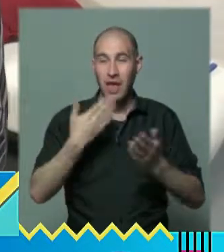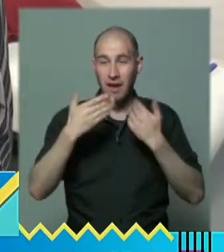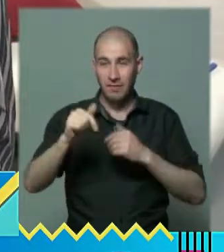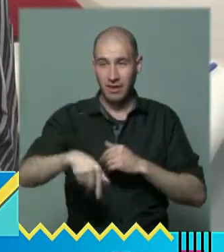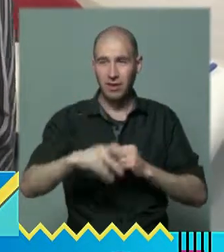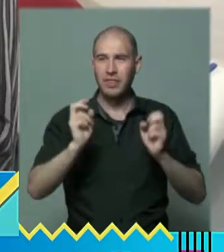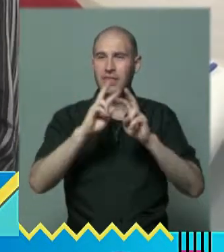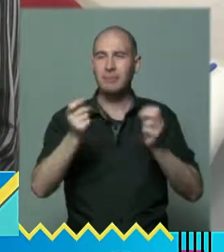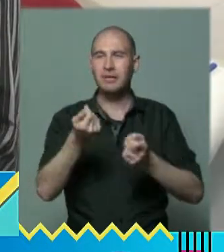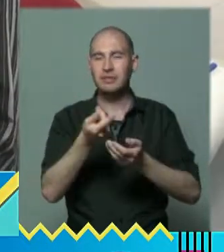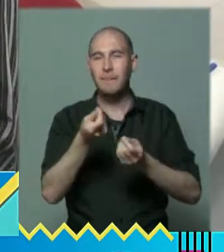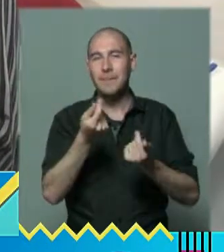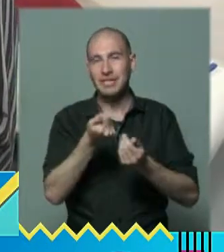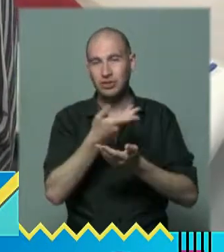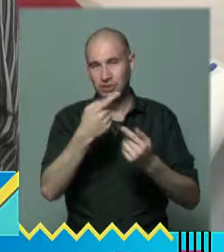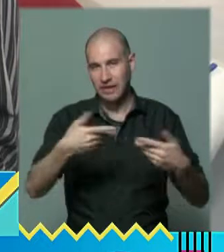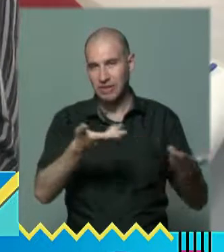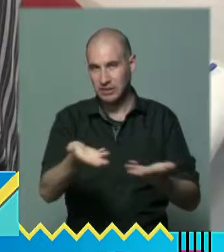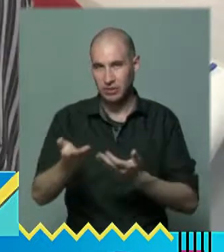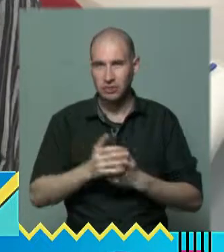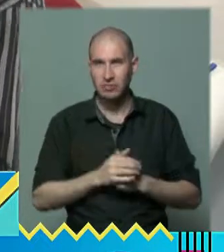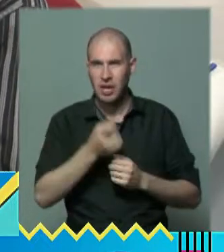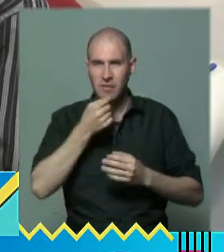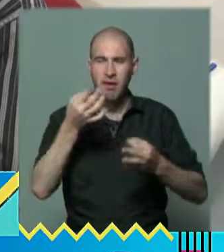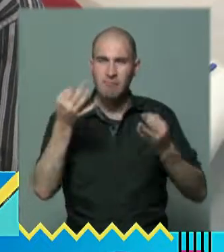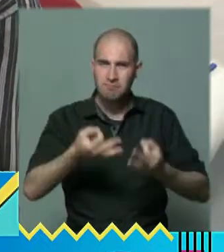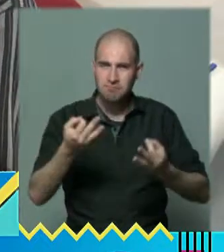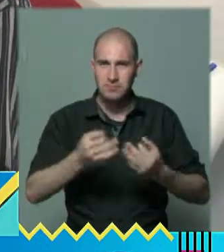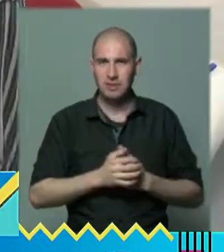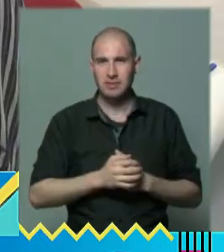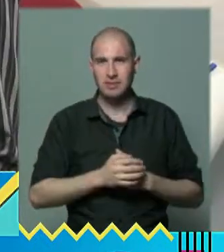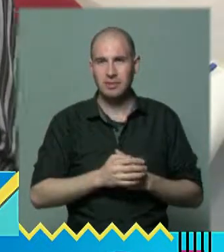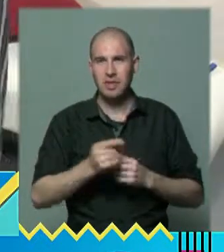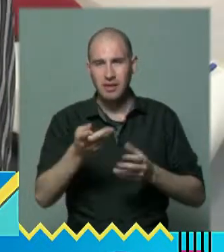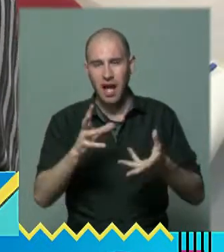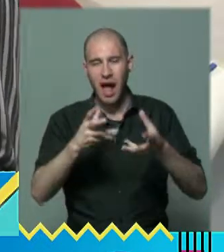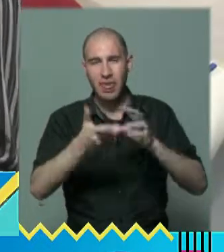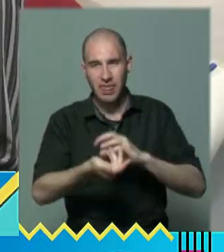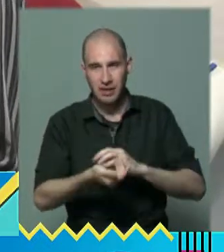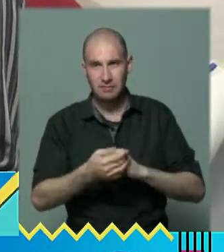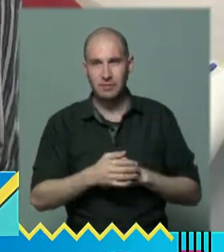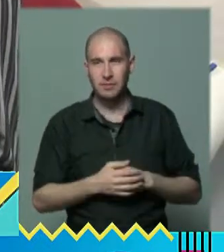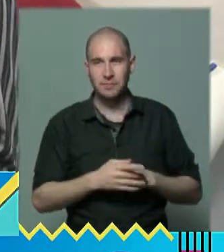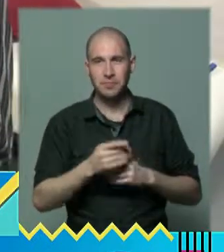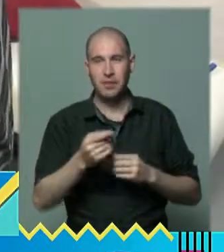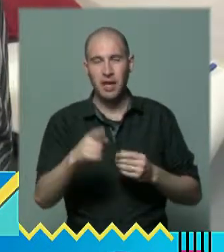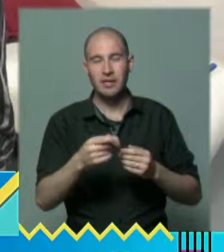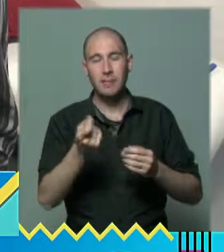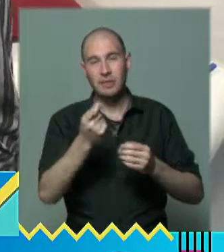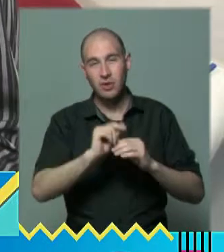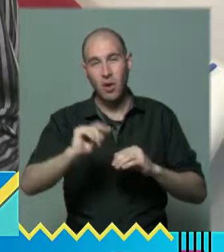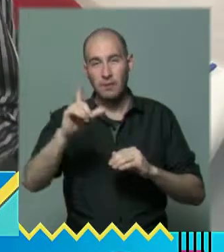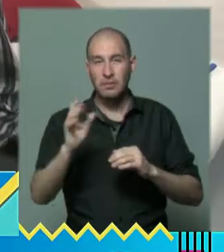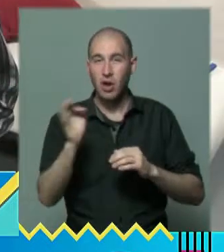hoy, acerca de las tarifas. Si están bien justamente este reacomodamiento que han tenido en el ajuste tarifario, si